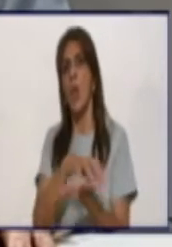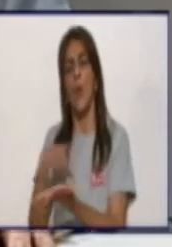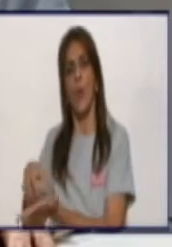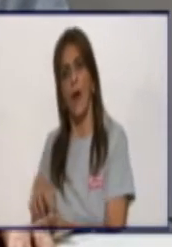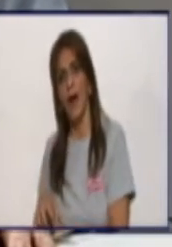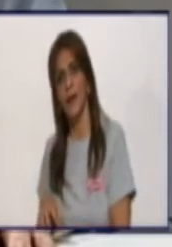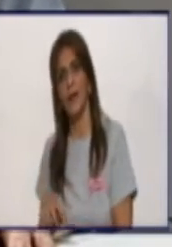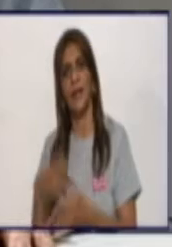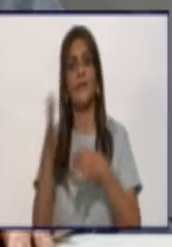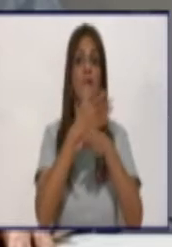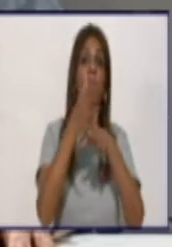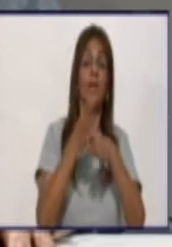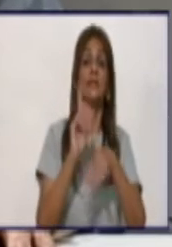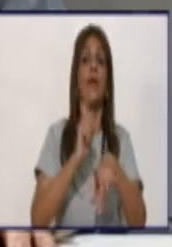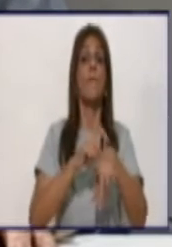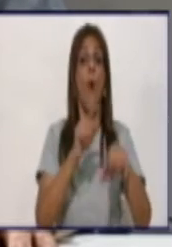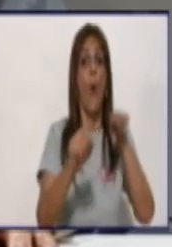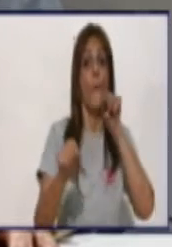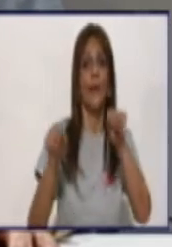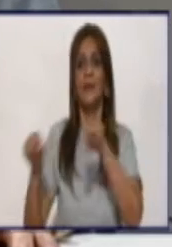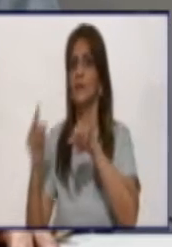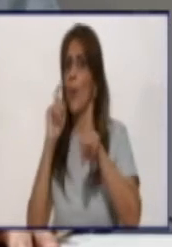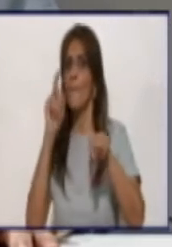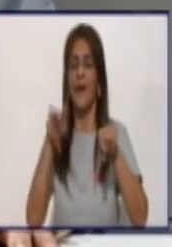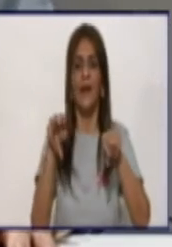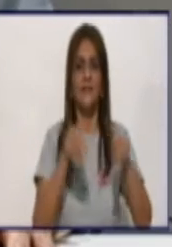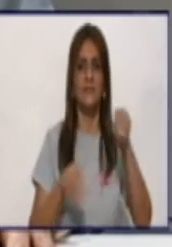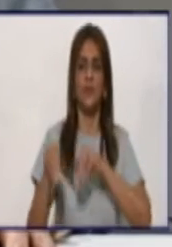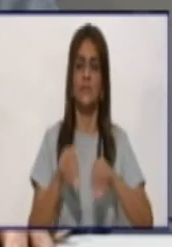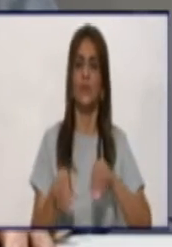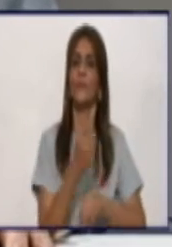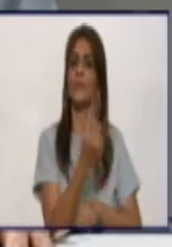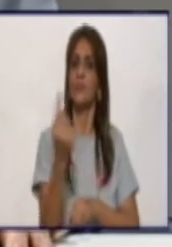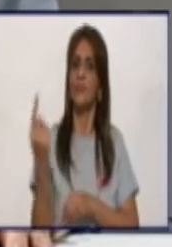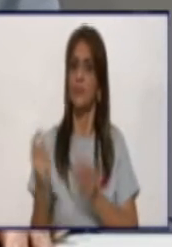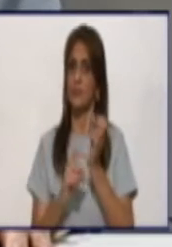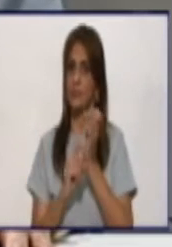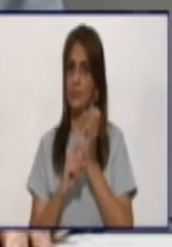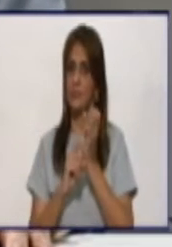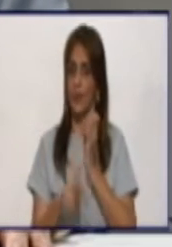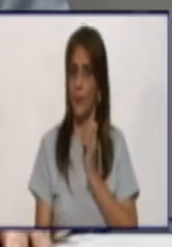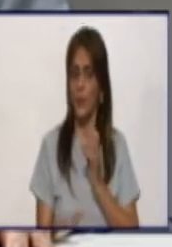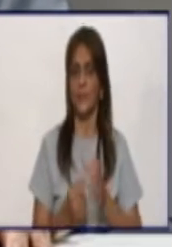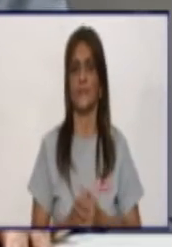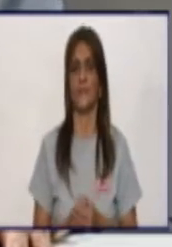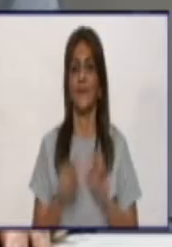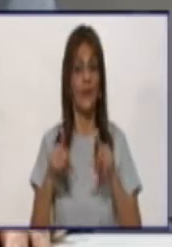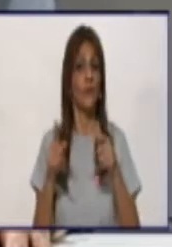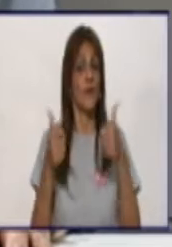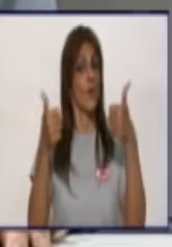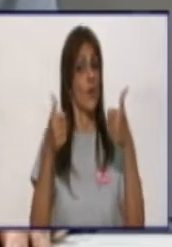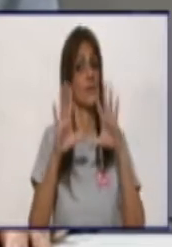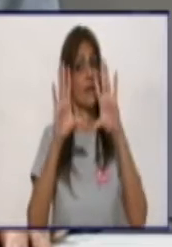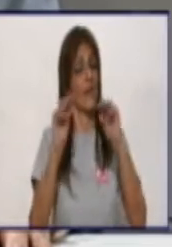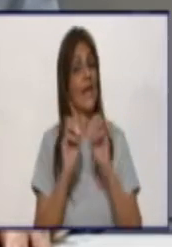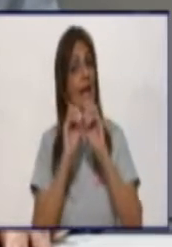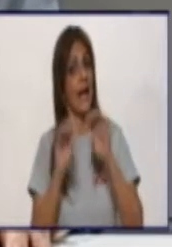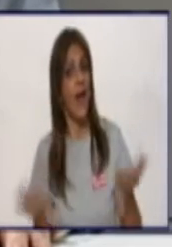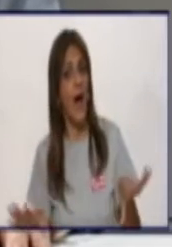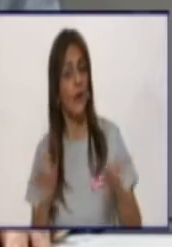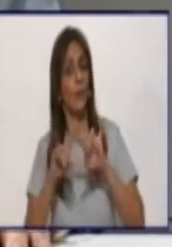apreciando la situación que tiene cada provincia y eso es importante que lo dejemos claro porque probablemente una provincia que ya llegó a una etapa